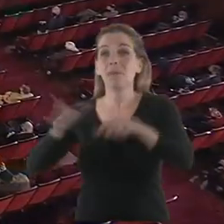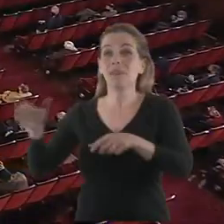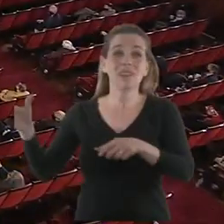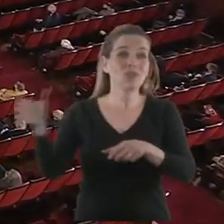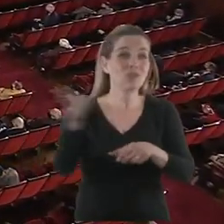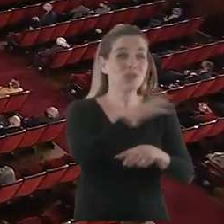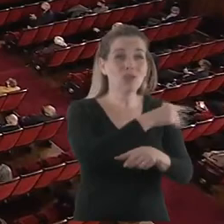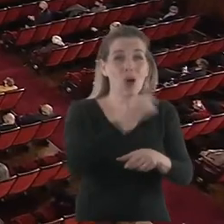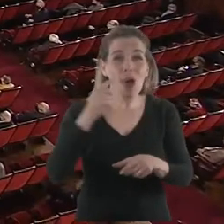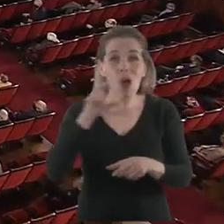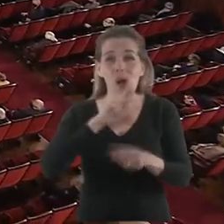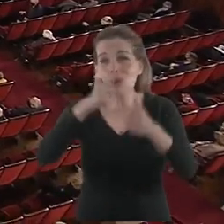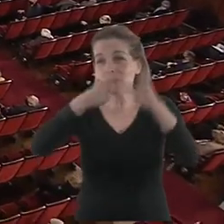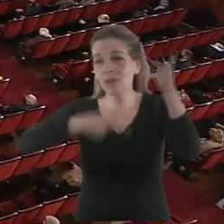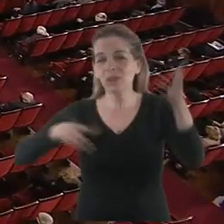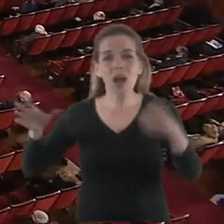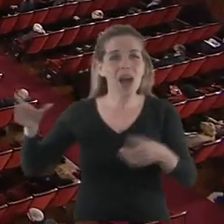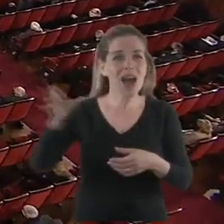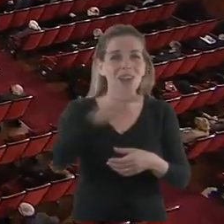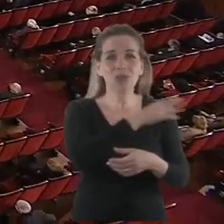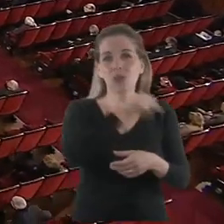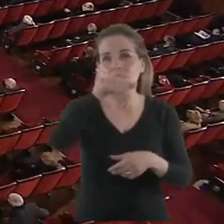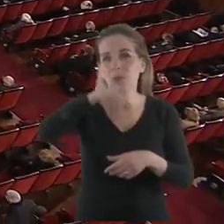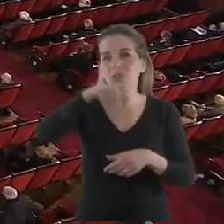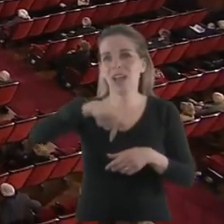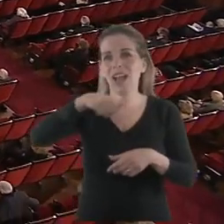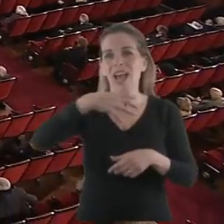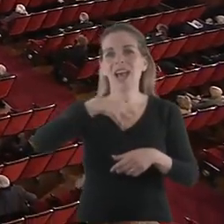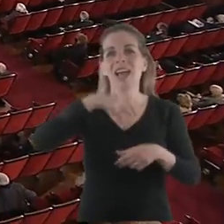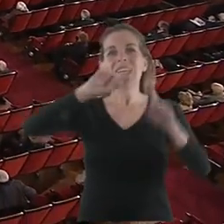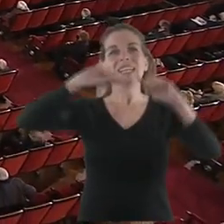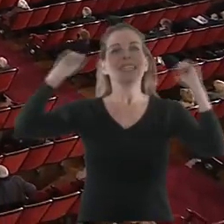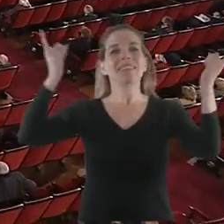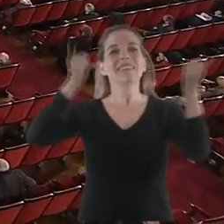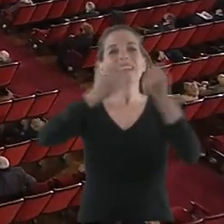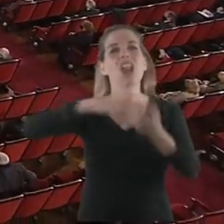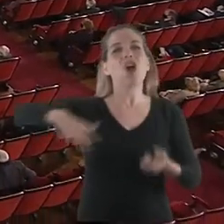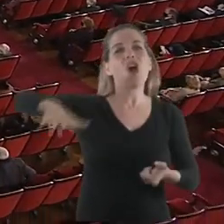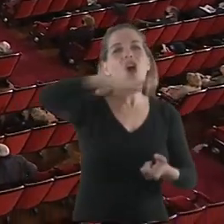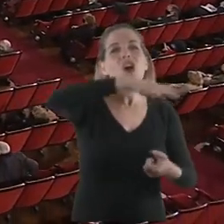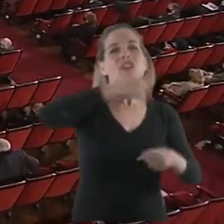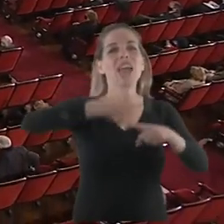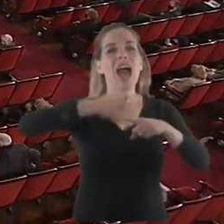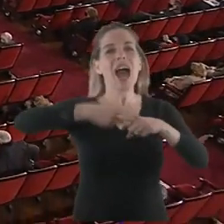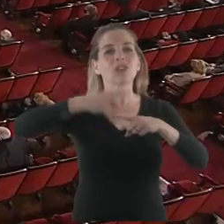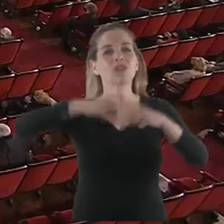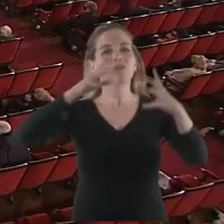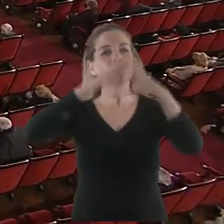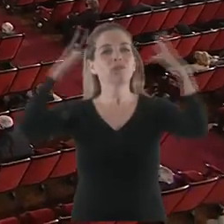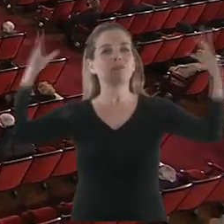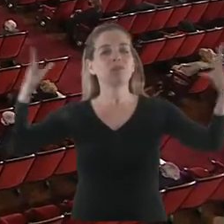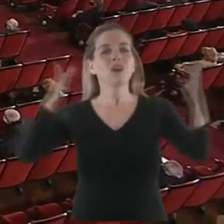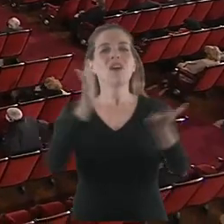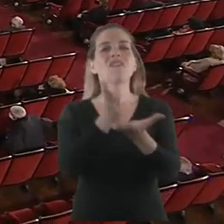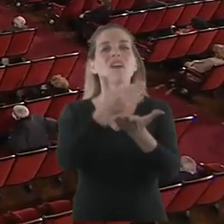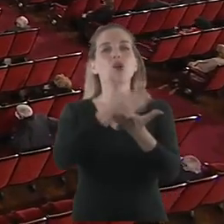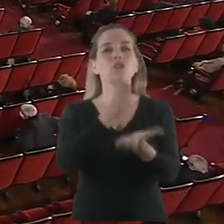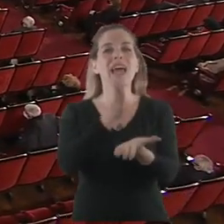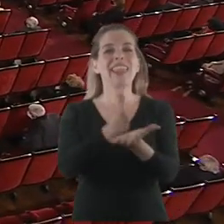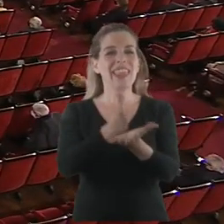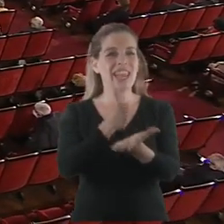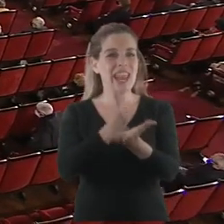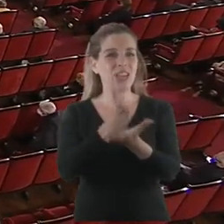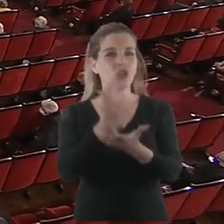y bienvenidos. Estamos acá en el Salón de Actos de la Facultad de Derecho de la Universidad de Buenos Aires